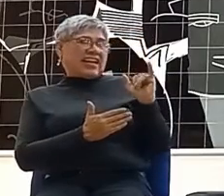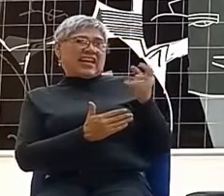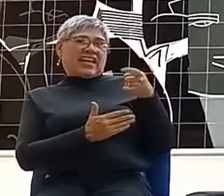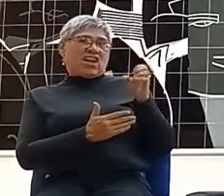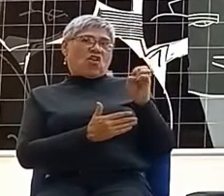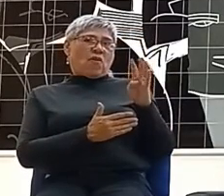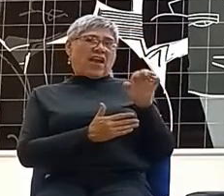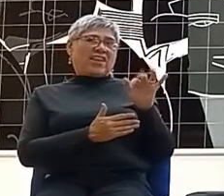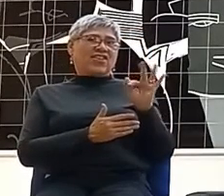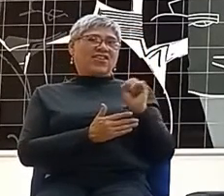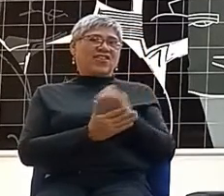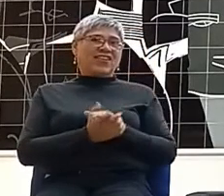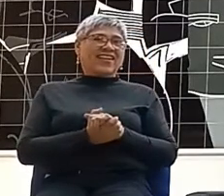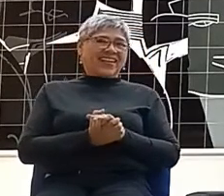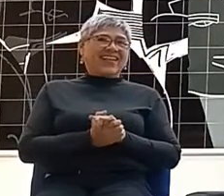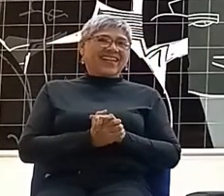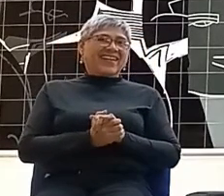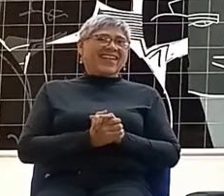por haber aceptado